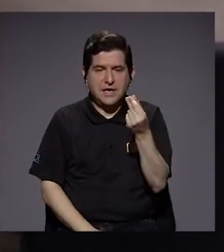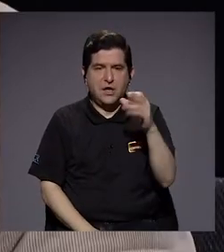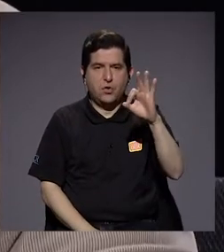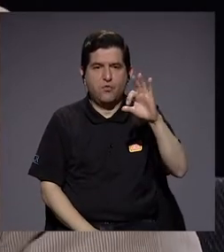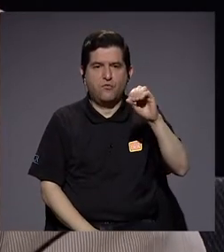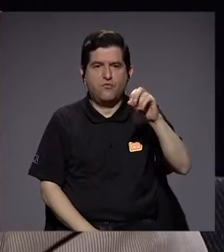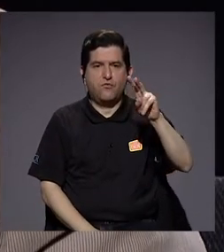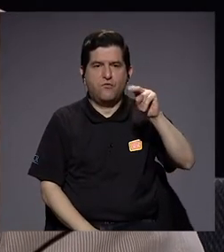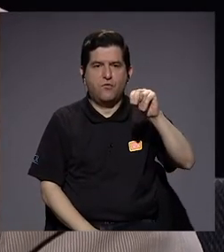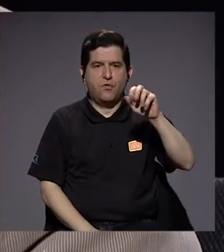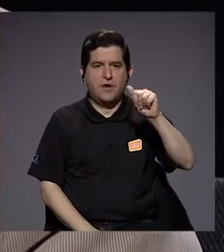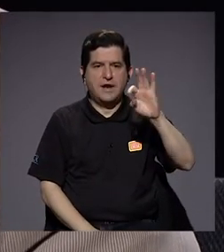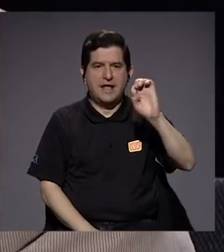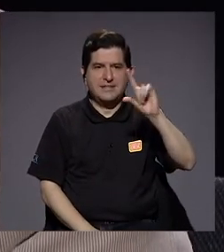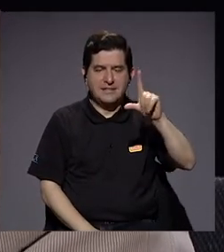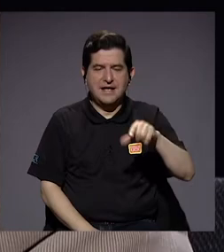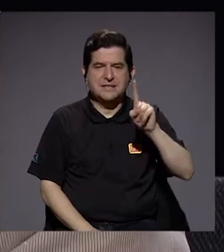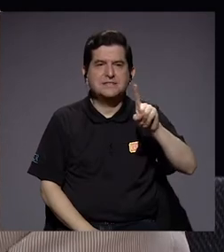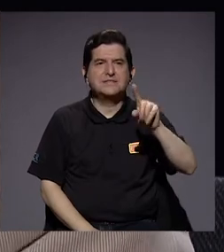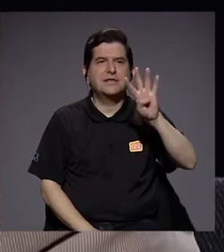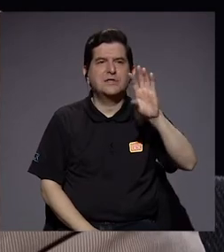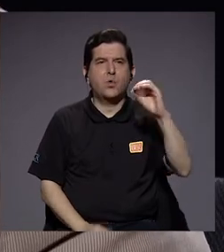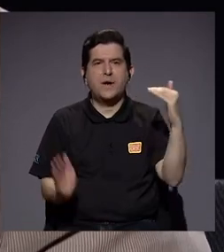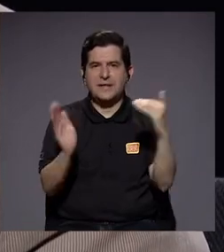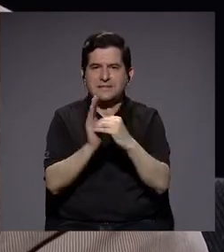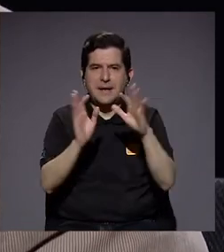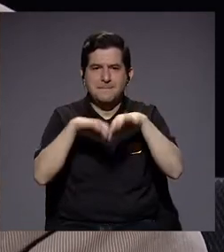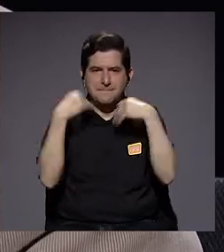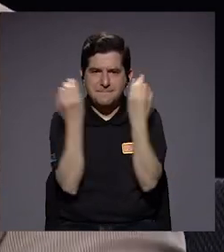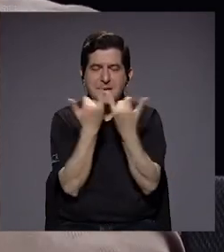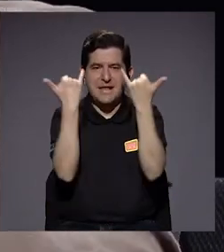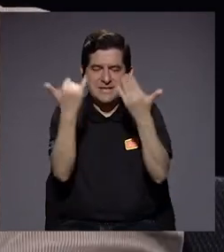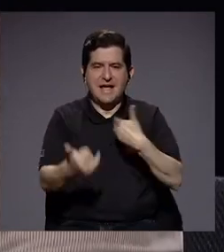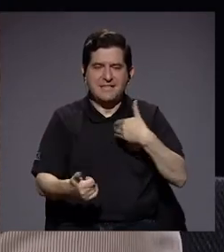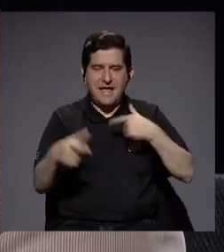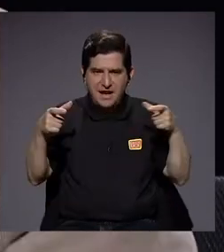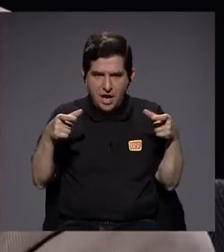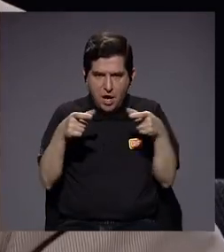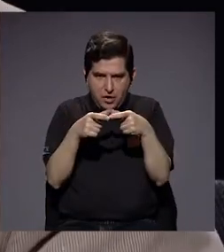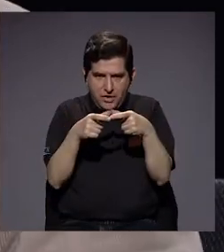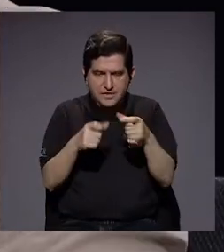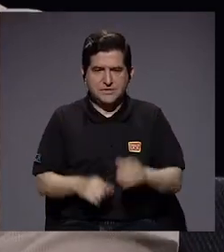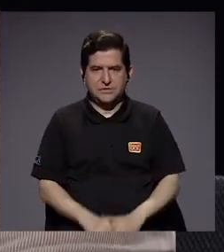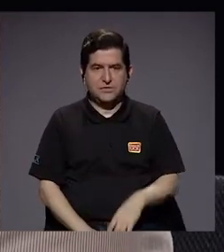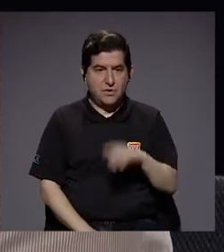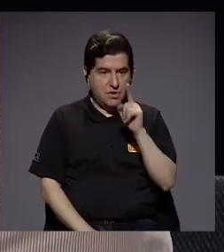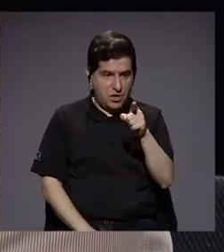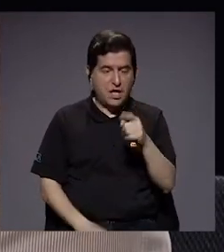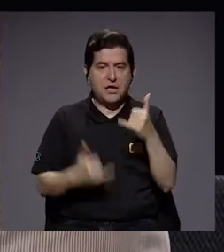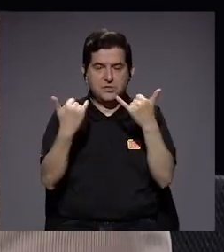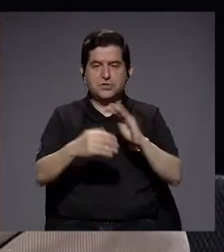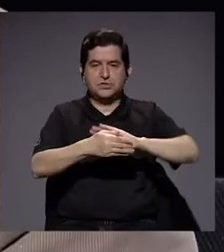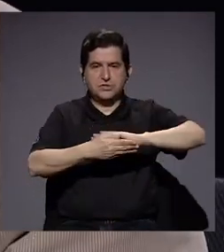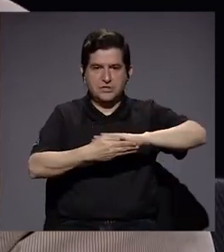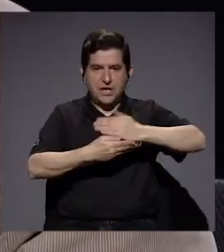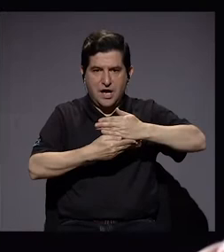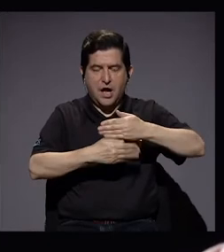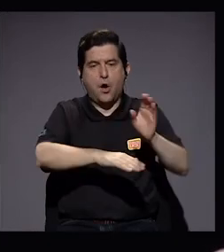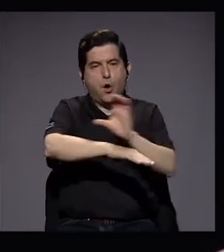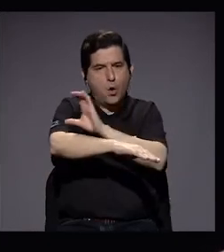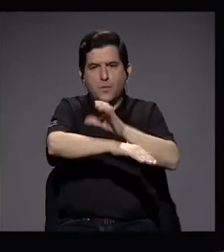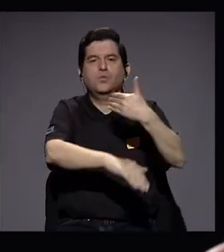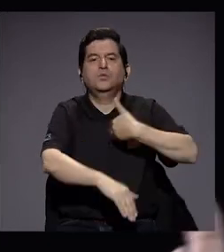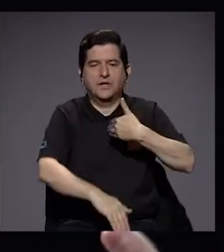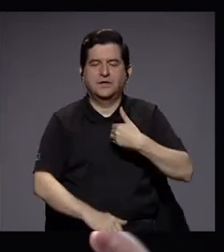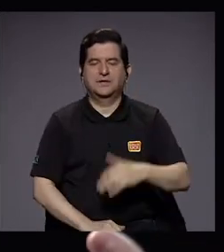Fonatel, hay alrededor de 140,000 familias que ya tienen una conectividad y que ya tienen una computadora. Algo que